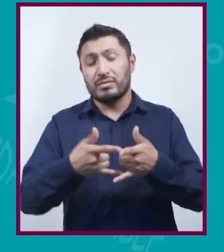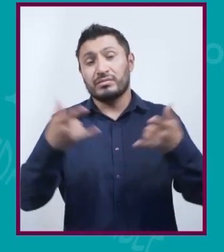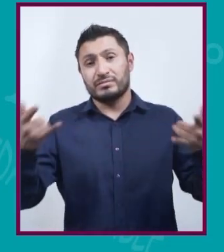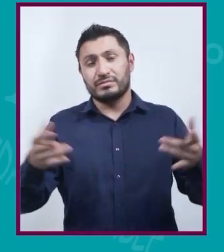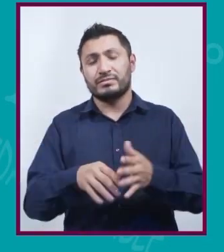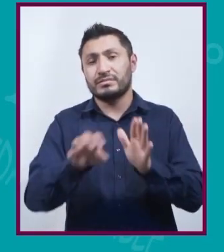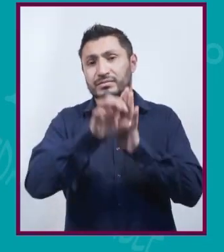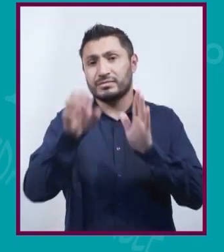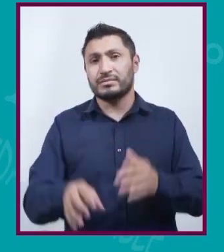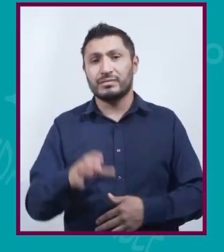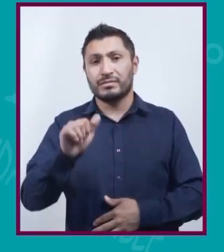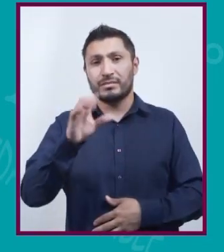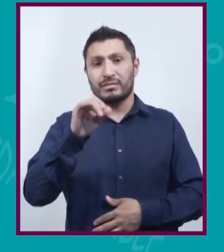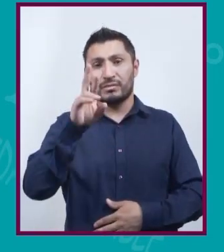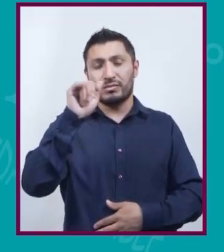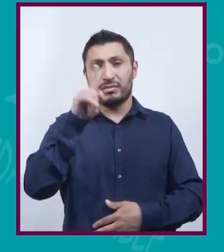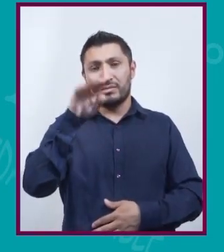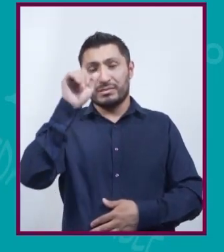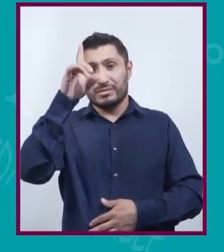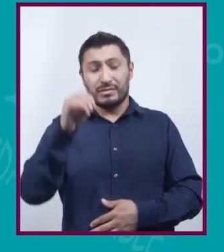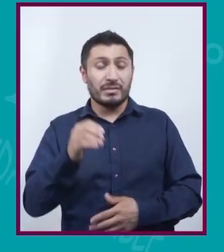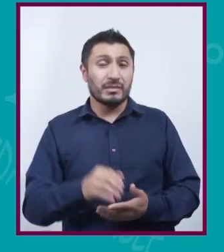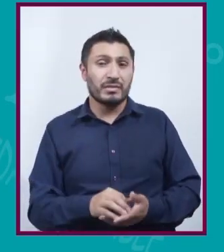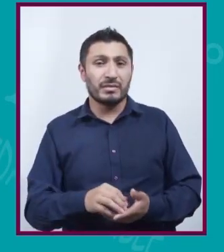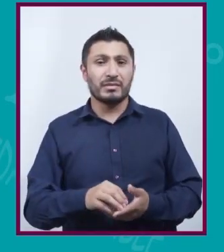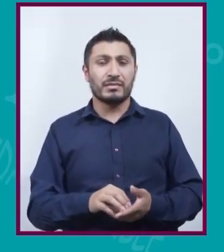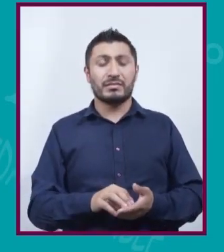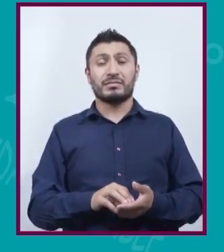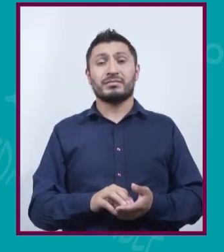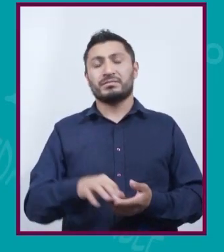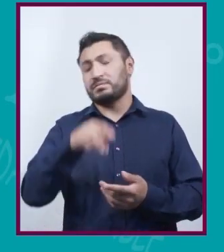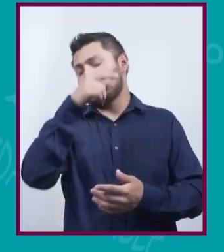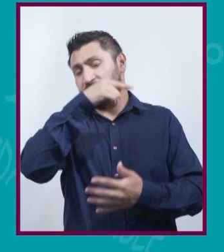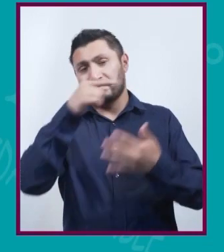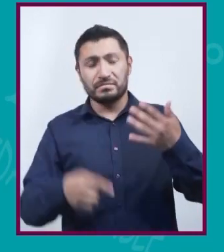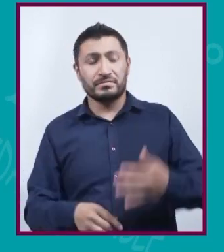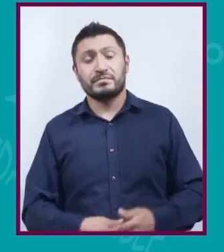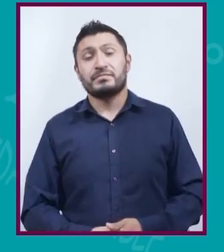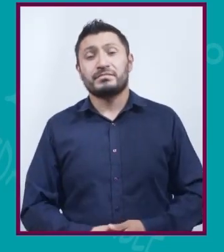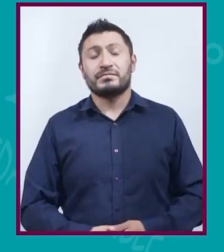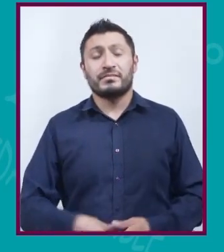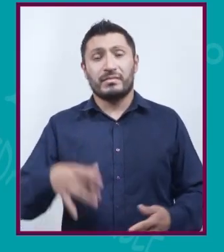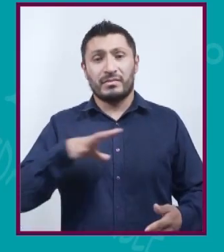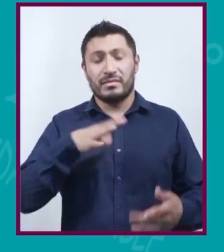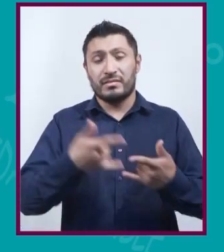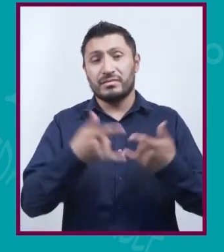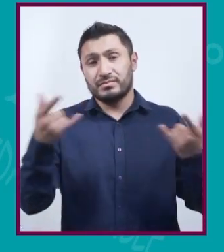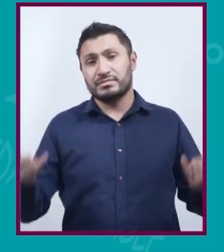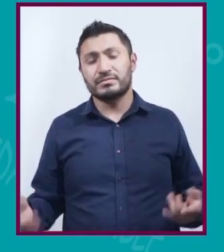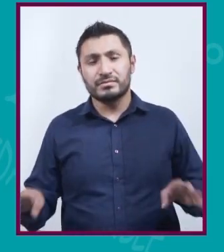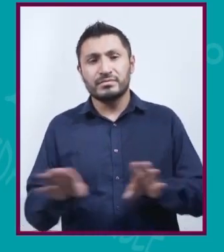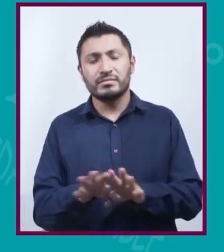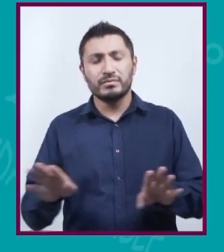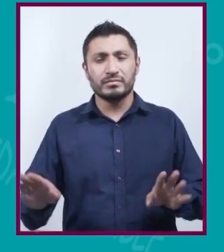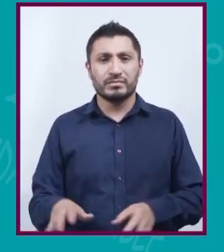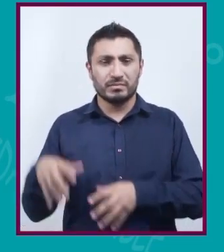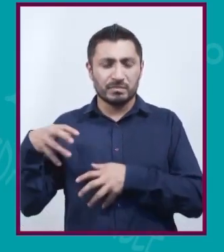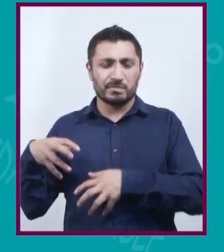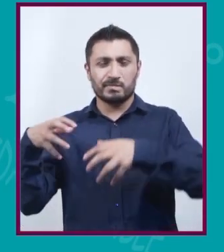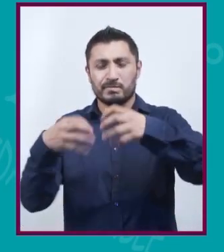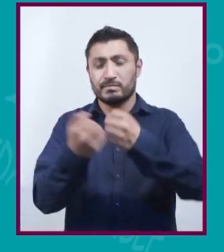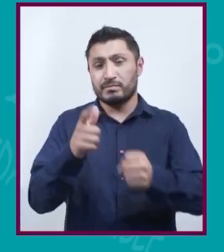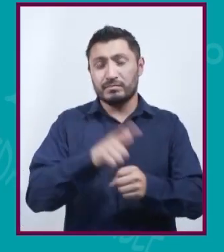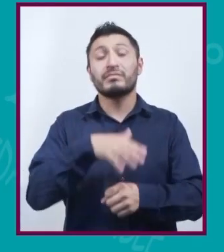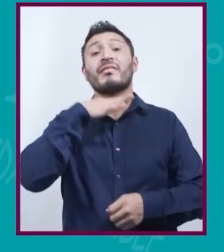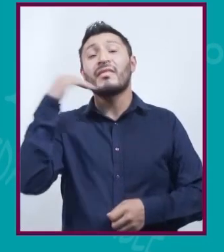visuales, muchas de ellas de corte histórico, como El acorazado de Potemkin de Sergei Eisenstein, la cual cuenta la historia